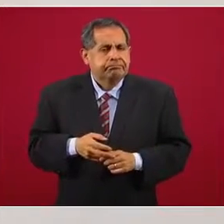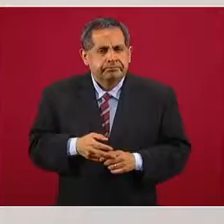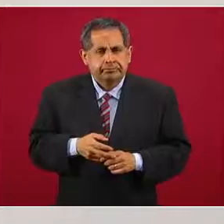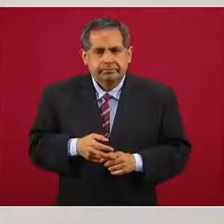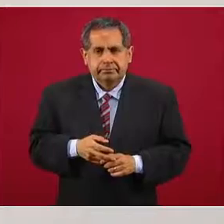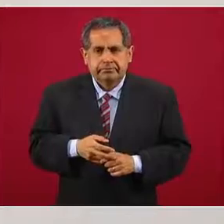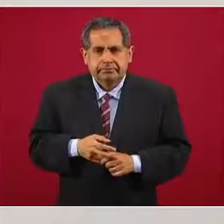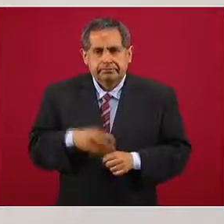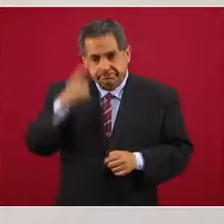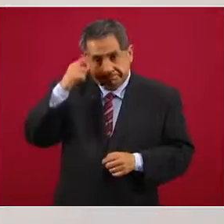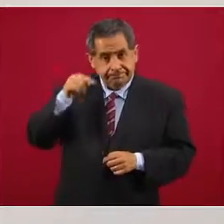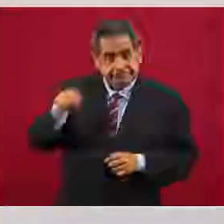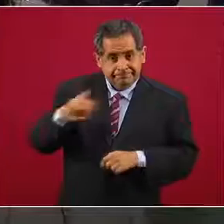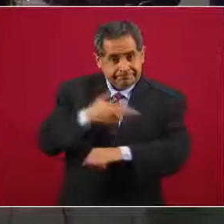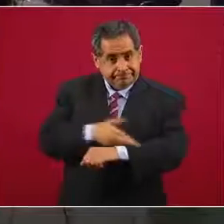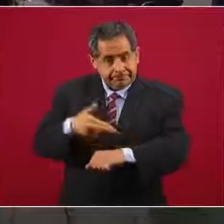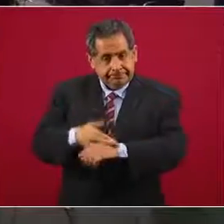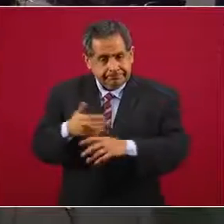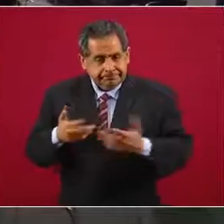se